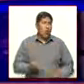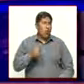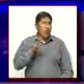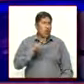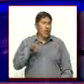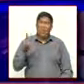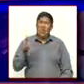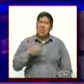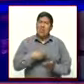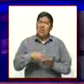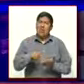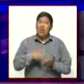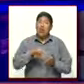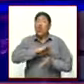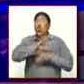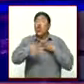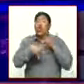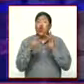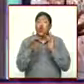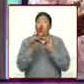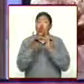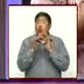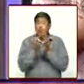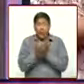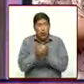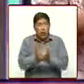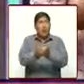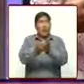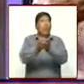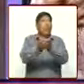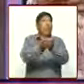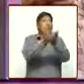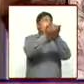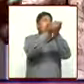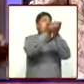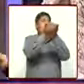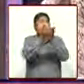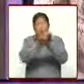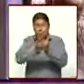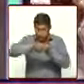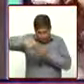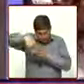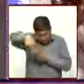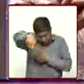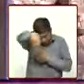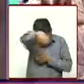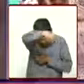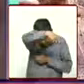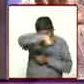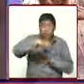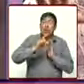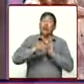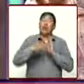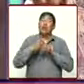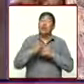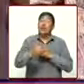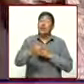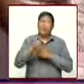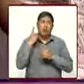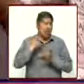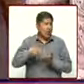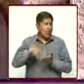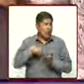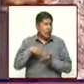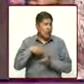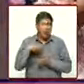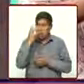esa ritualidad, toda esa conexión de las danzas con nuestra madre tierra y para ello. Más adelante le tengo una danza que es muy